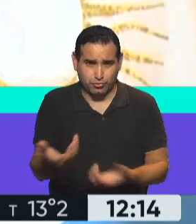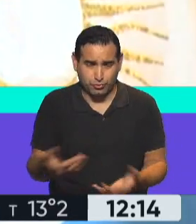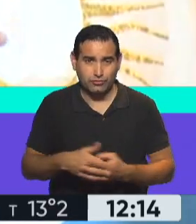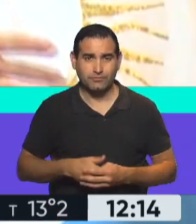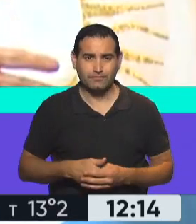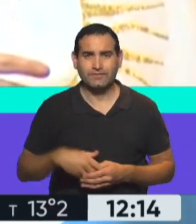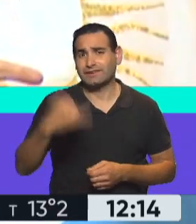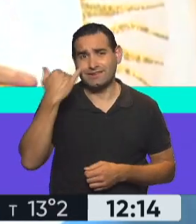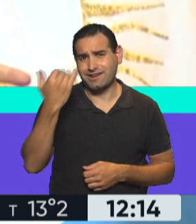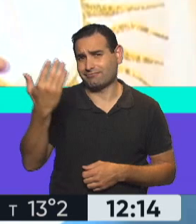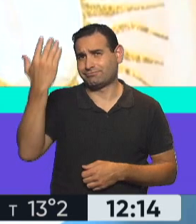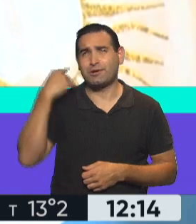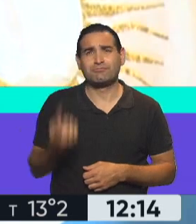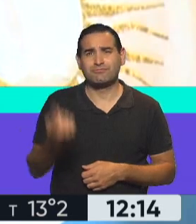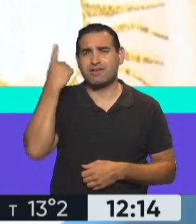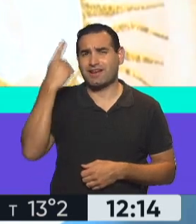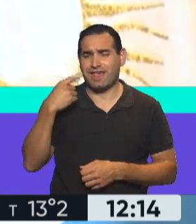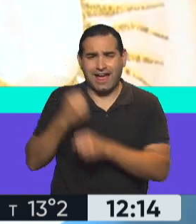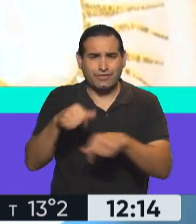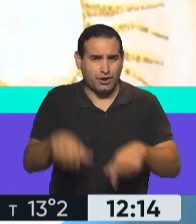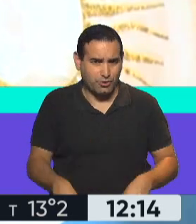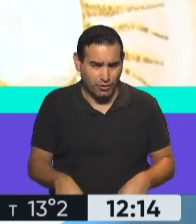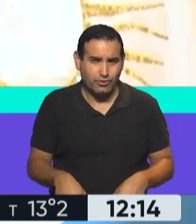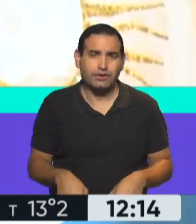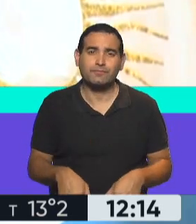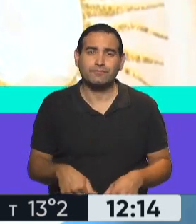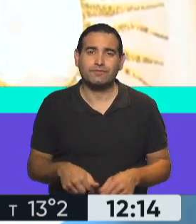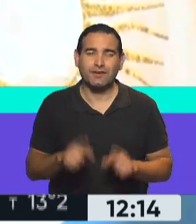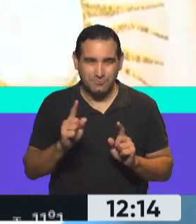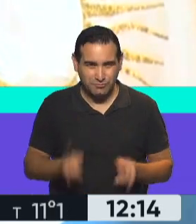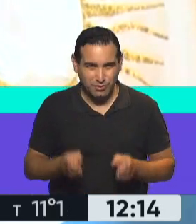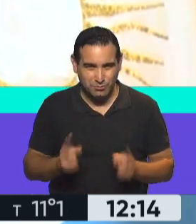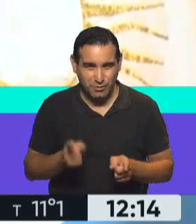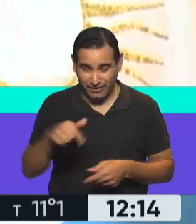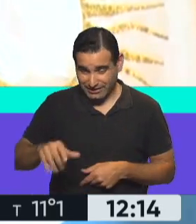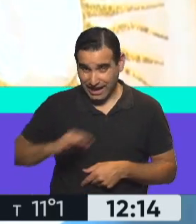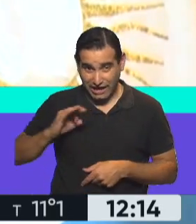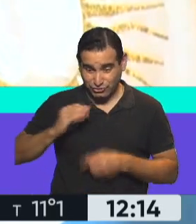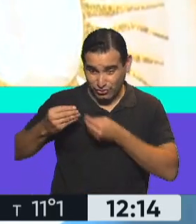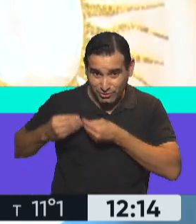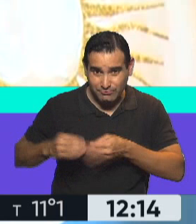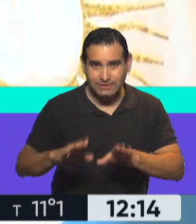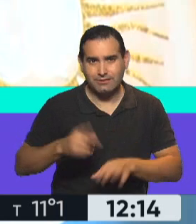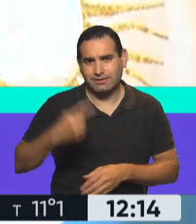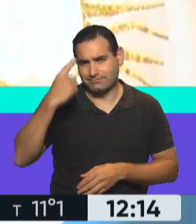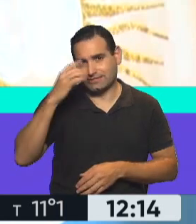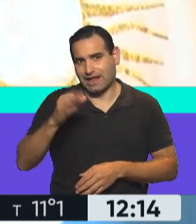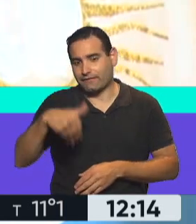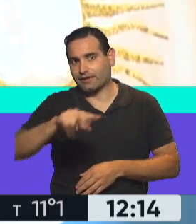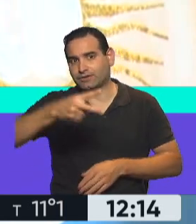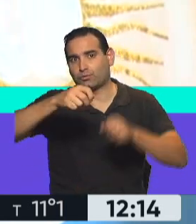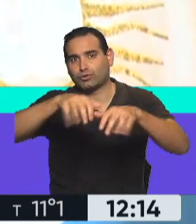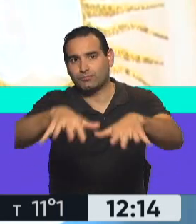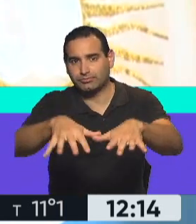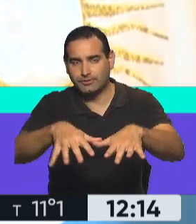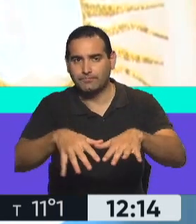lo hemos venido haciendo desde el inicio, lo hemos hecho también a inicio de este año, previendo la segunda ola, y lo hemos